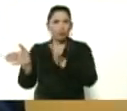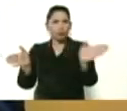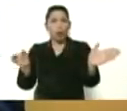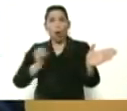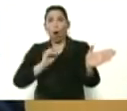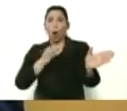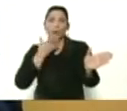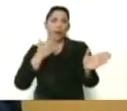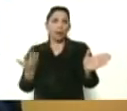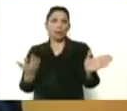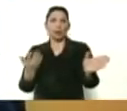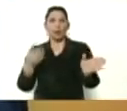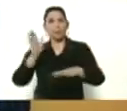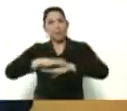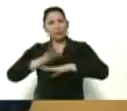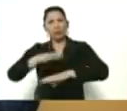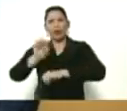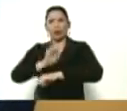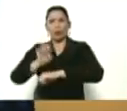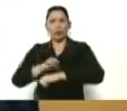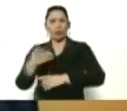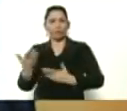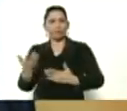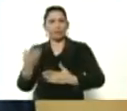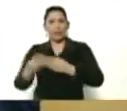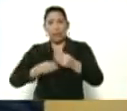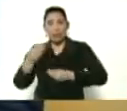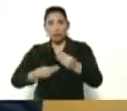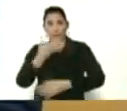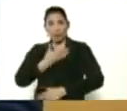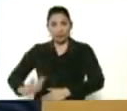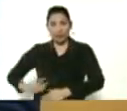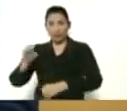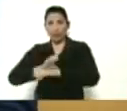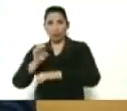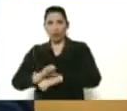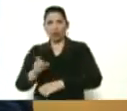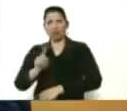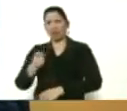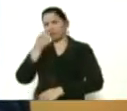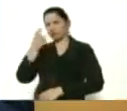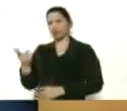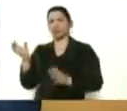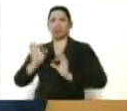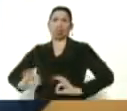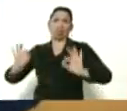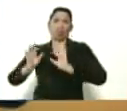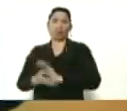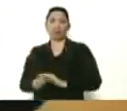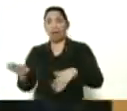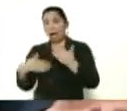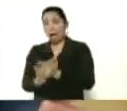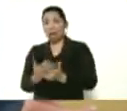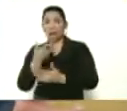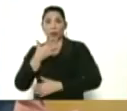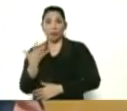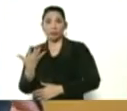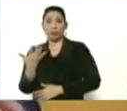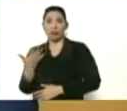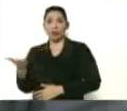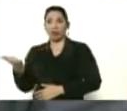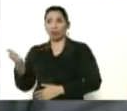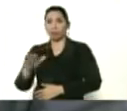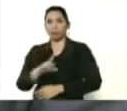como por ejemplo el caso de Ecuador. En Ecuador lo que hizo Lenín Moreno fue, no, mire, yo no le voy a prestar atención a eso hasta que estalló la tragedia.